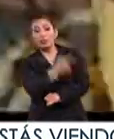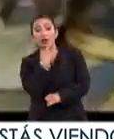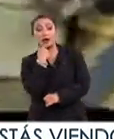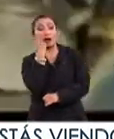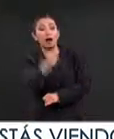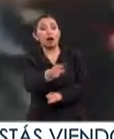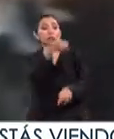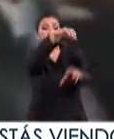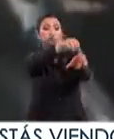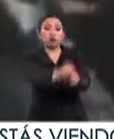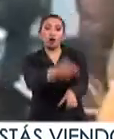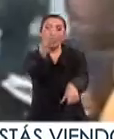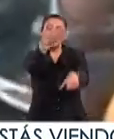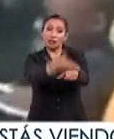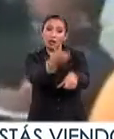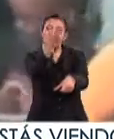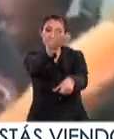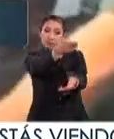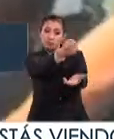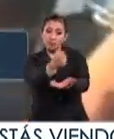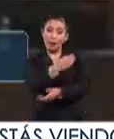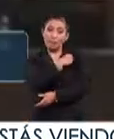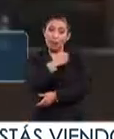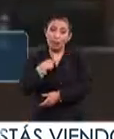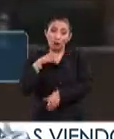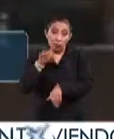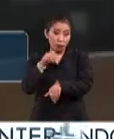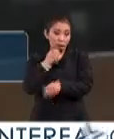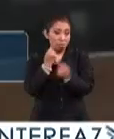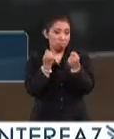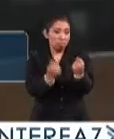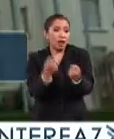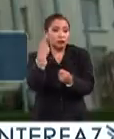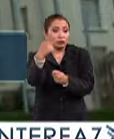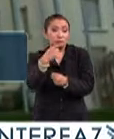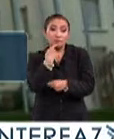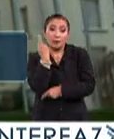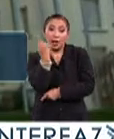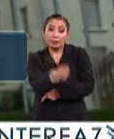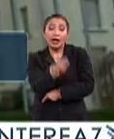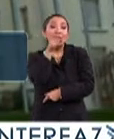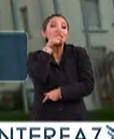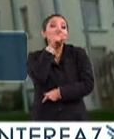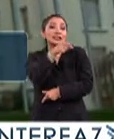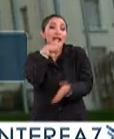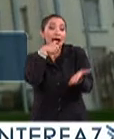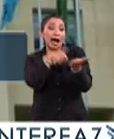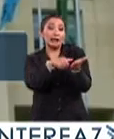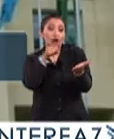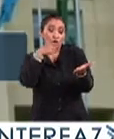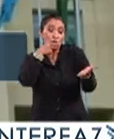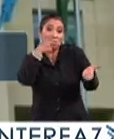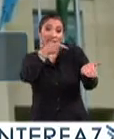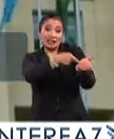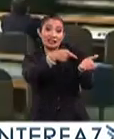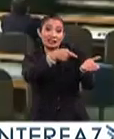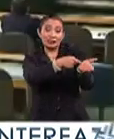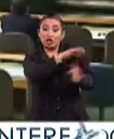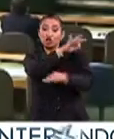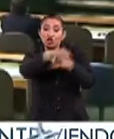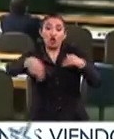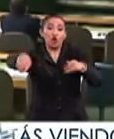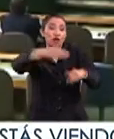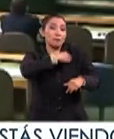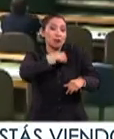imponer embargos o sanciones económicas a los miembros que no cumplan con sus mandatos, pues de acuerdo con la Carta de las Naciones Unidas, todos